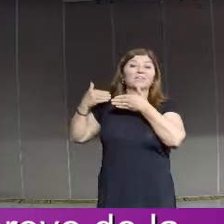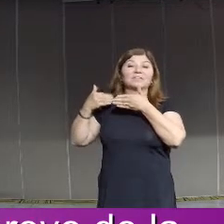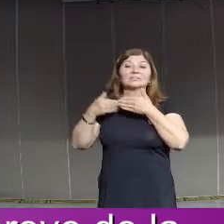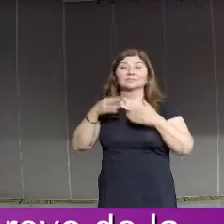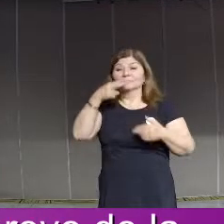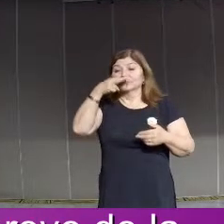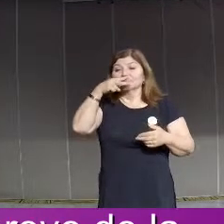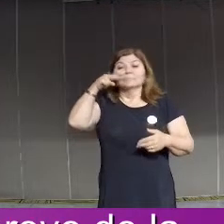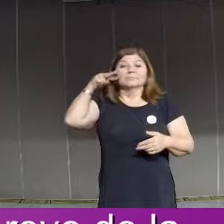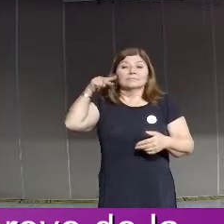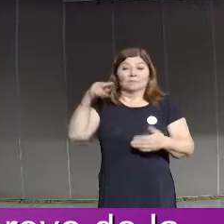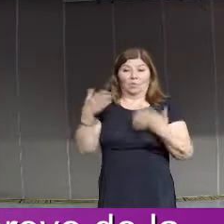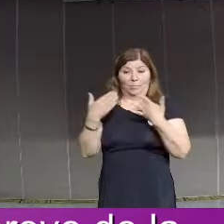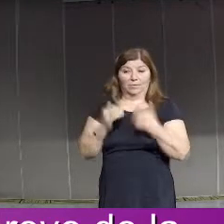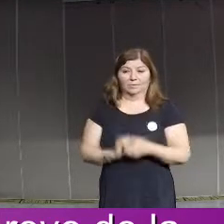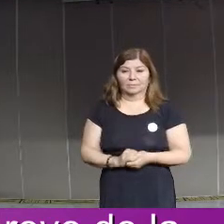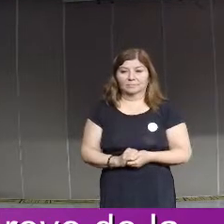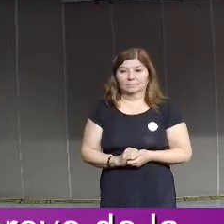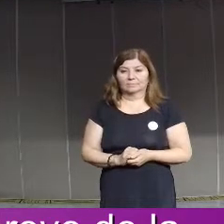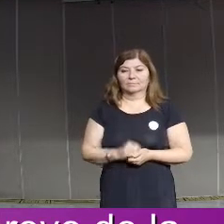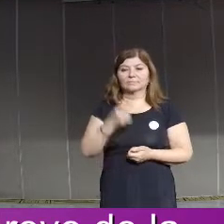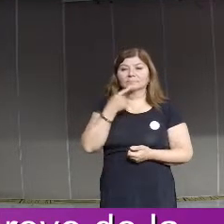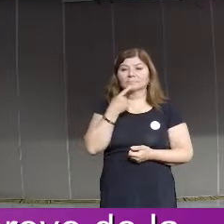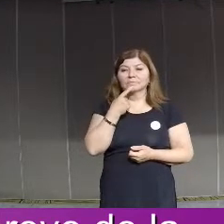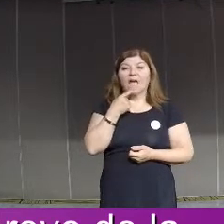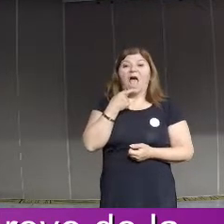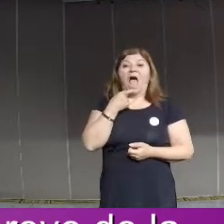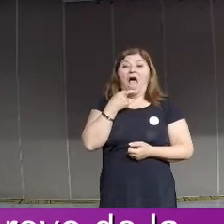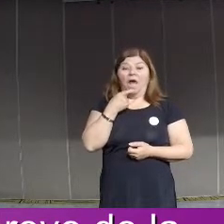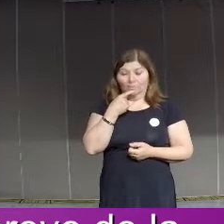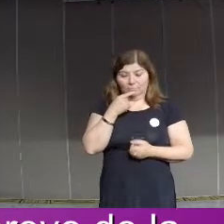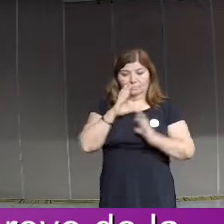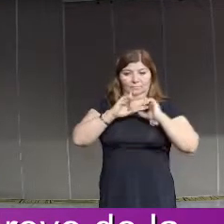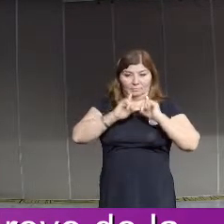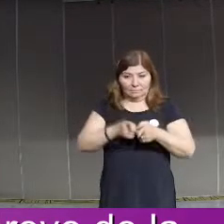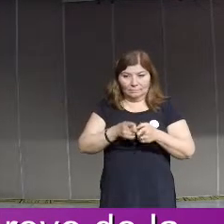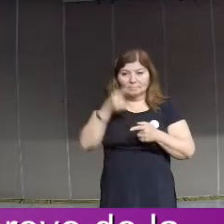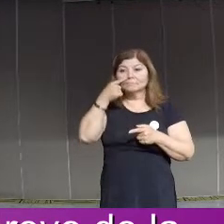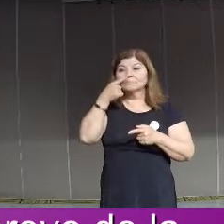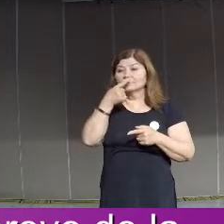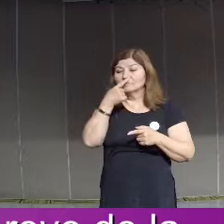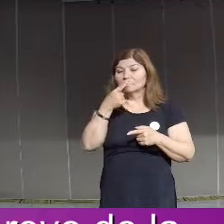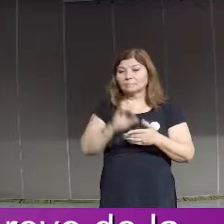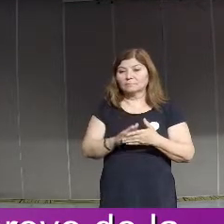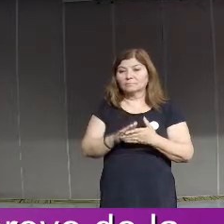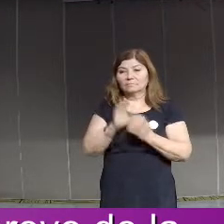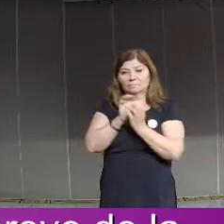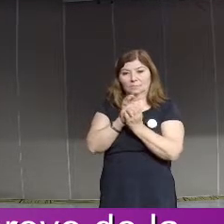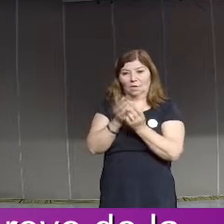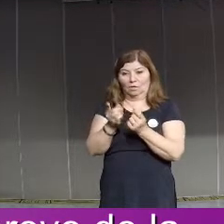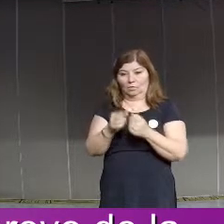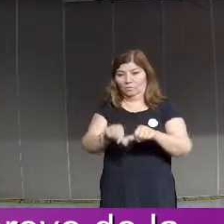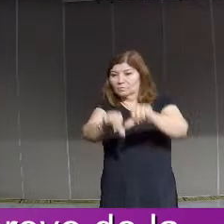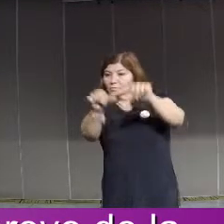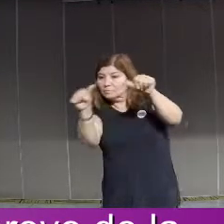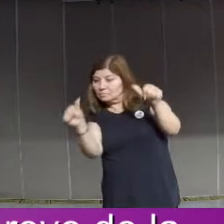la vía digestiva tienen en común la boca al principio. Después se separan. Para que sepan